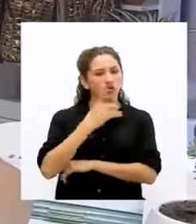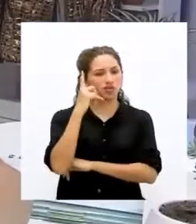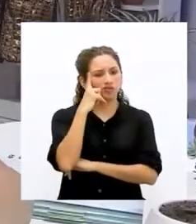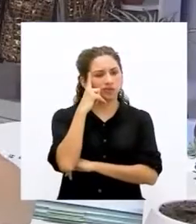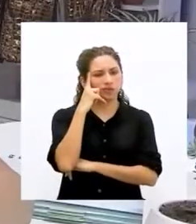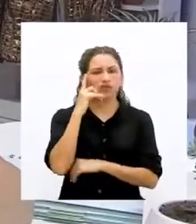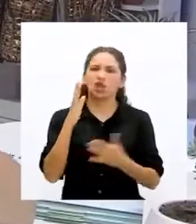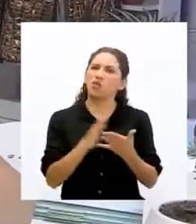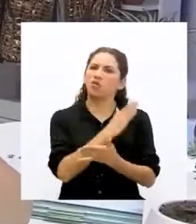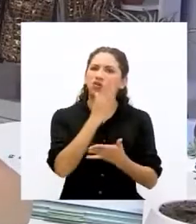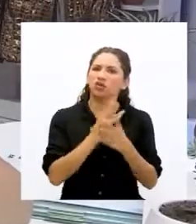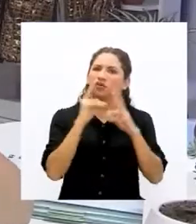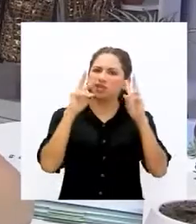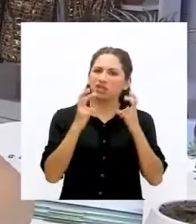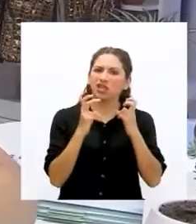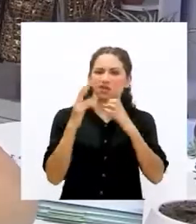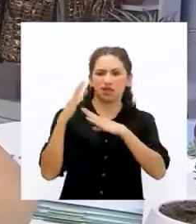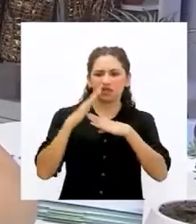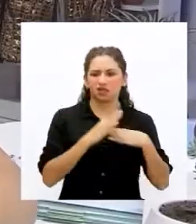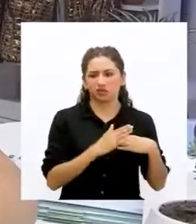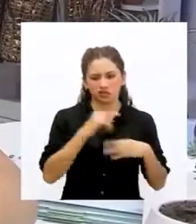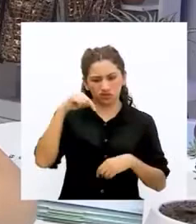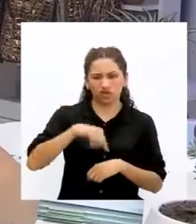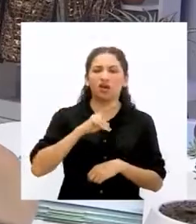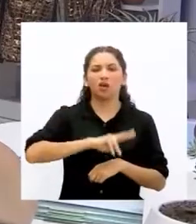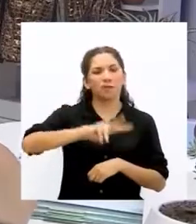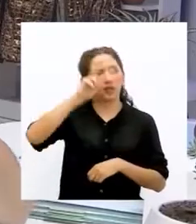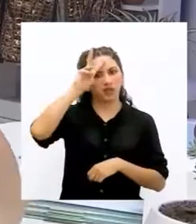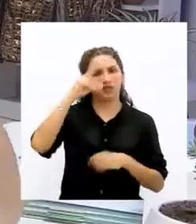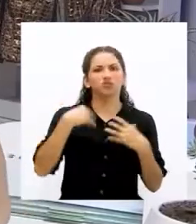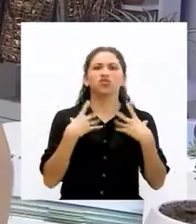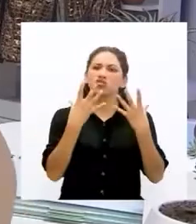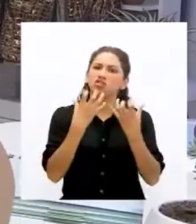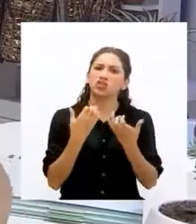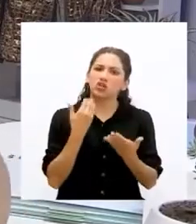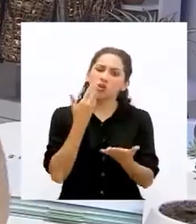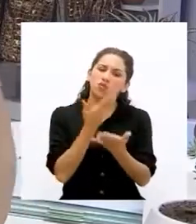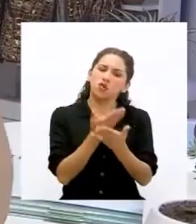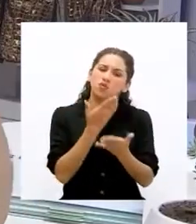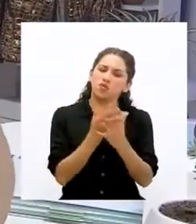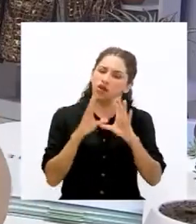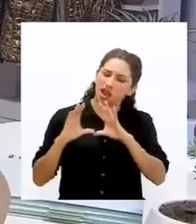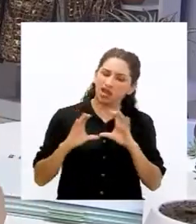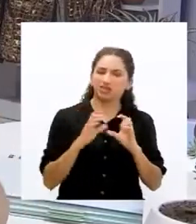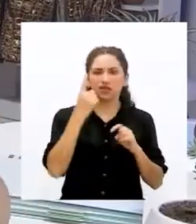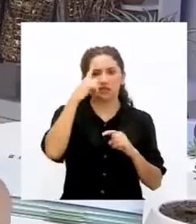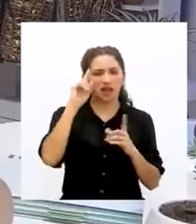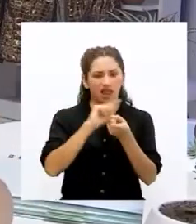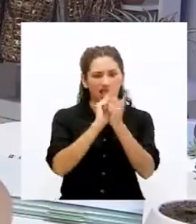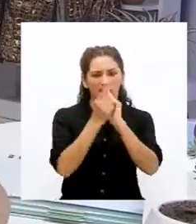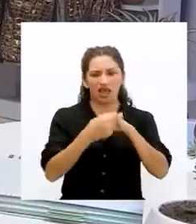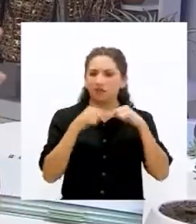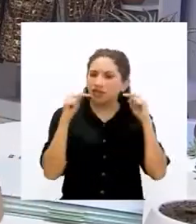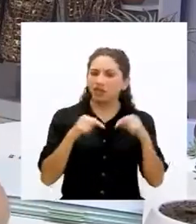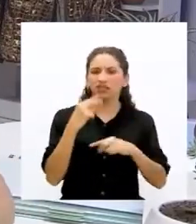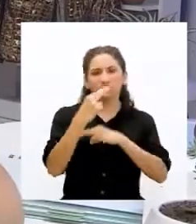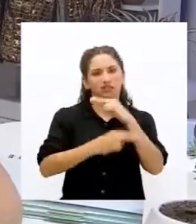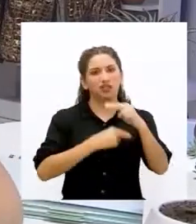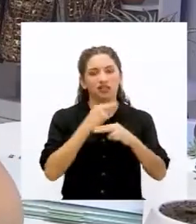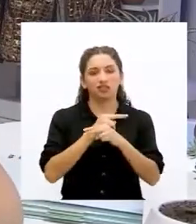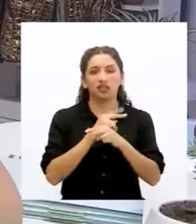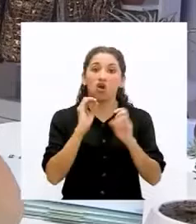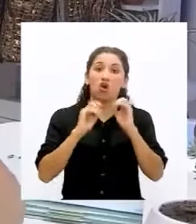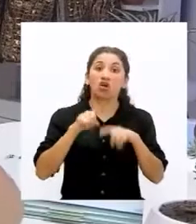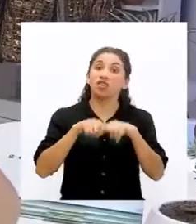los problemas de la discriminación que existen en nuestro país. Quiero proponer acciones para cambiar esto a nivel nacional, o quién sabe,